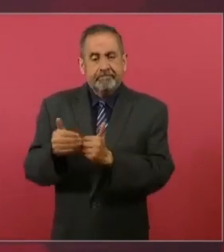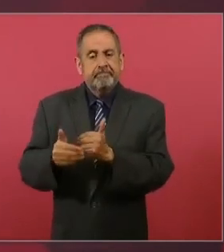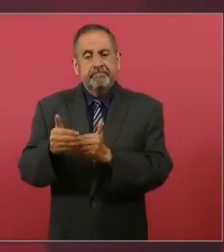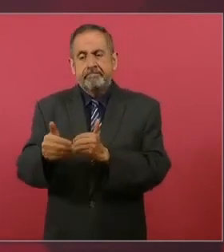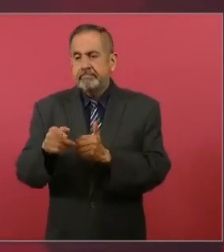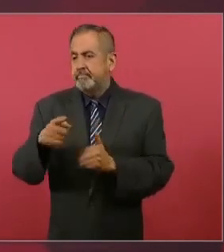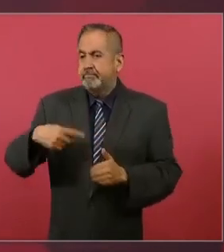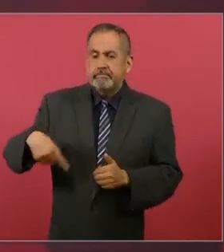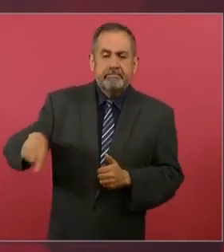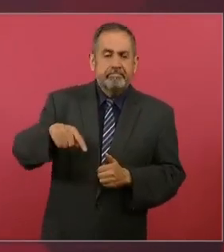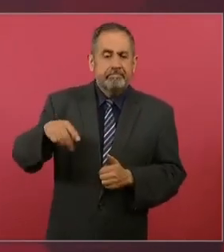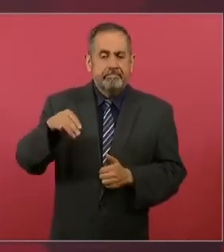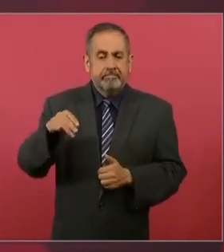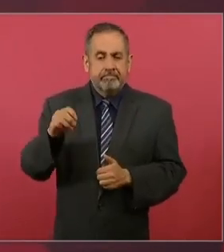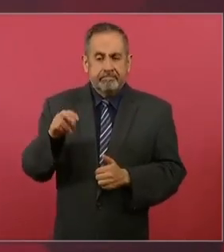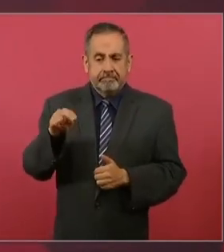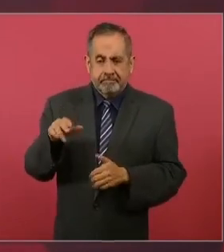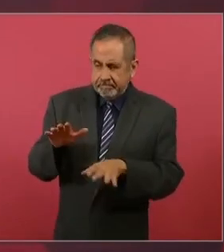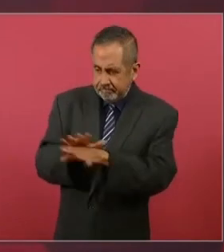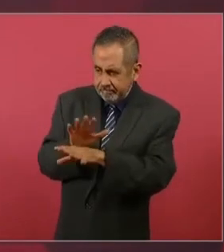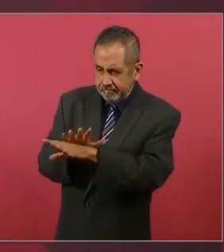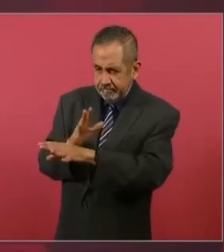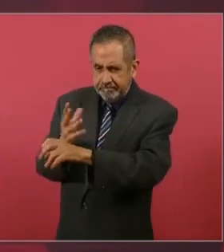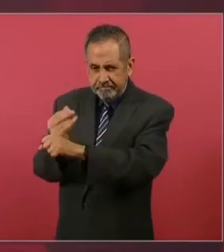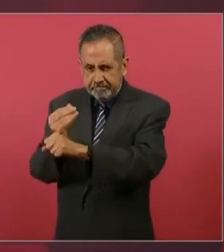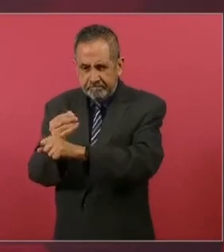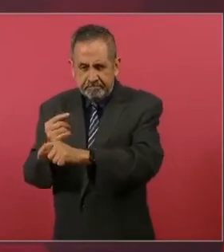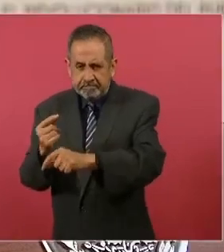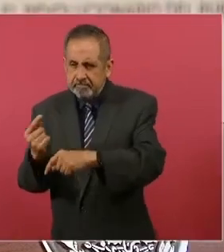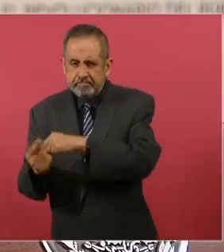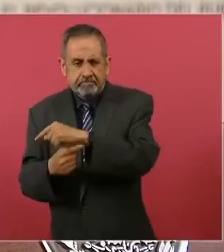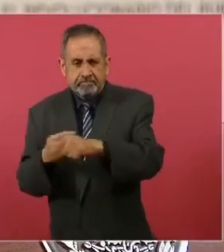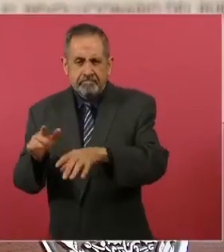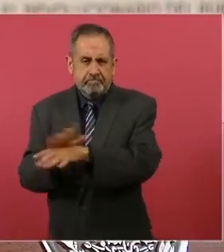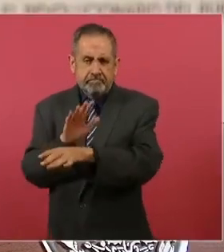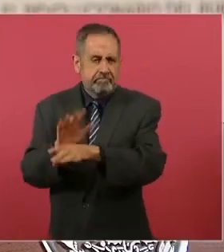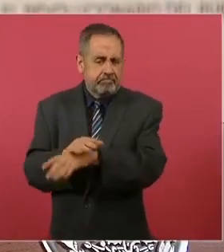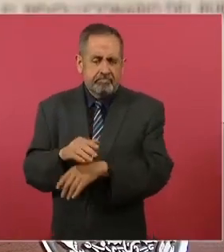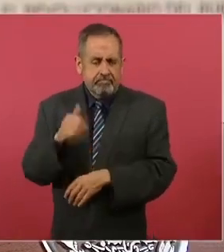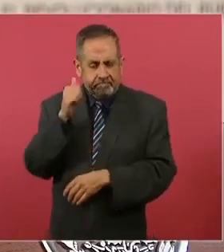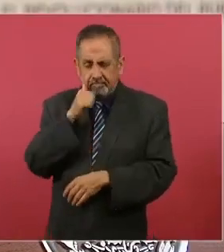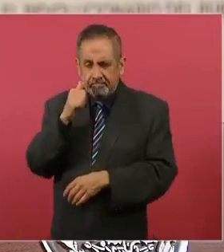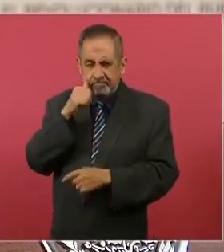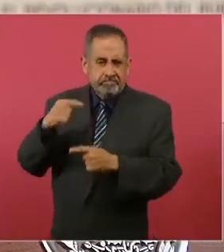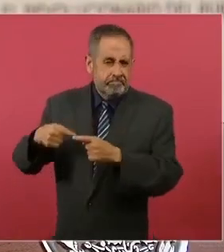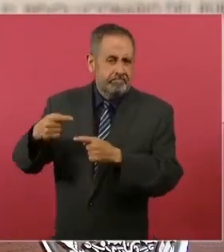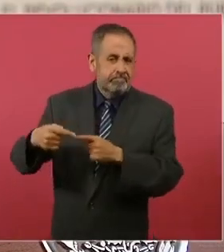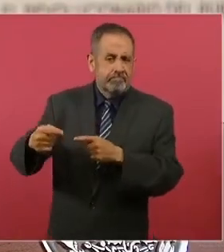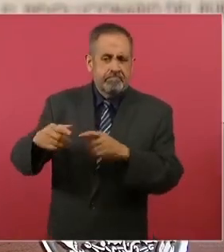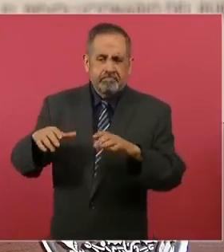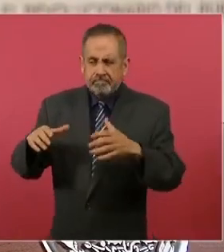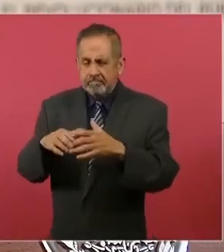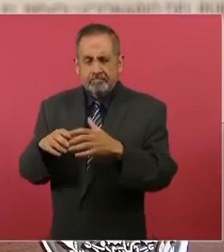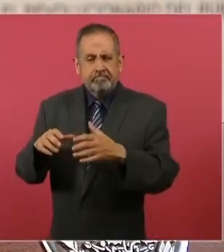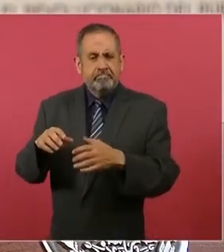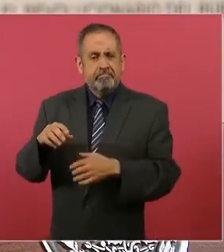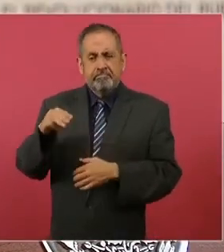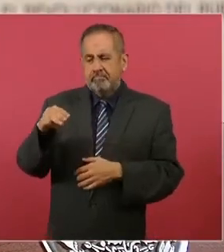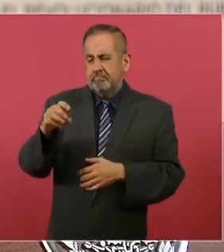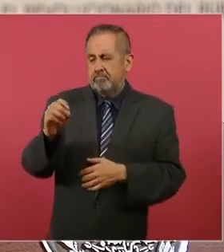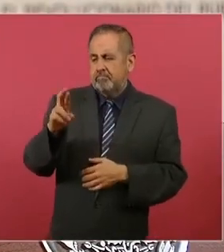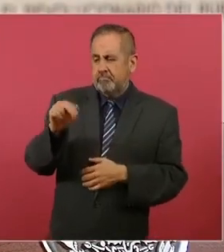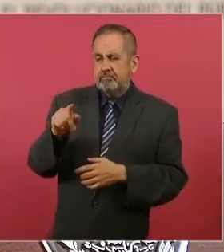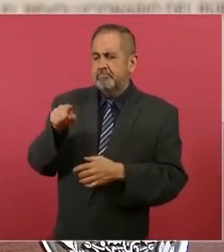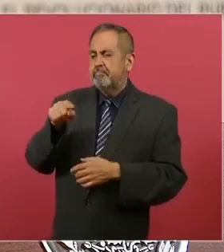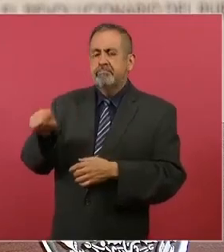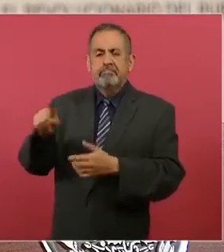renovación en la dirección del movimiento de transformación de Morena.